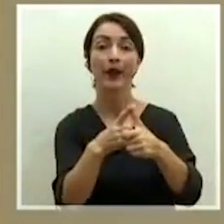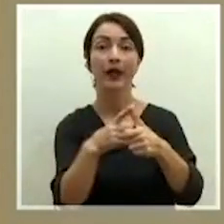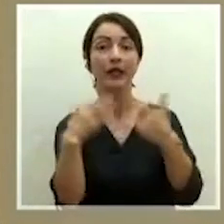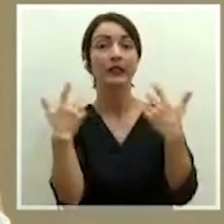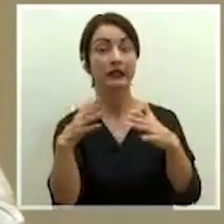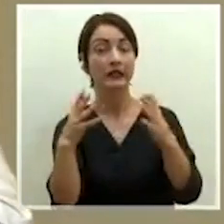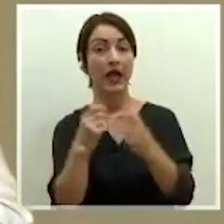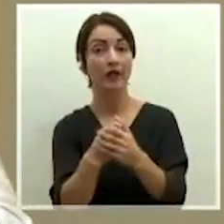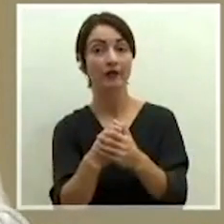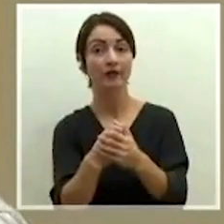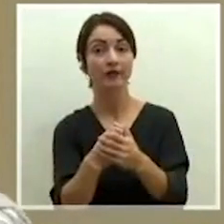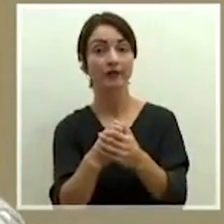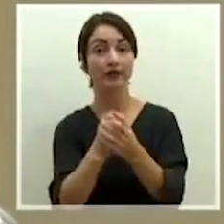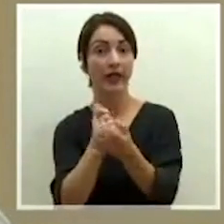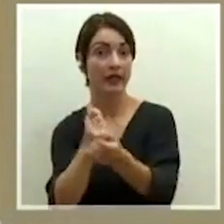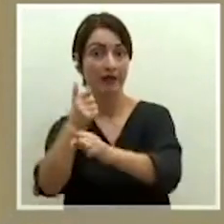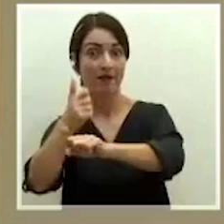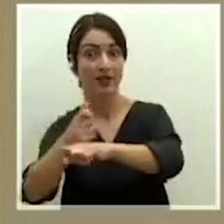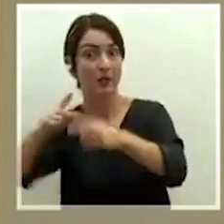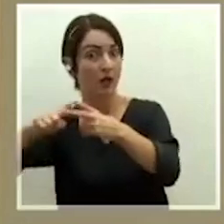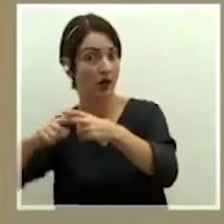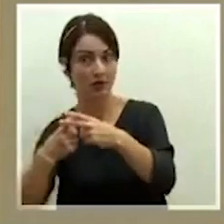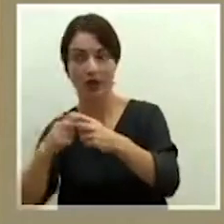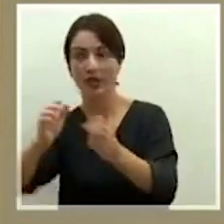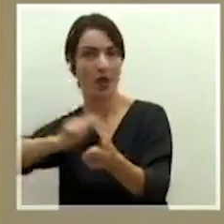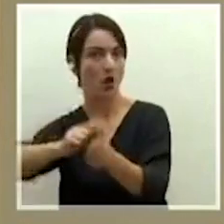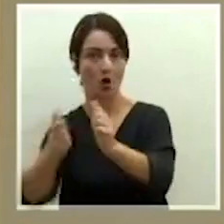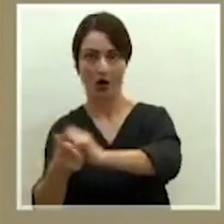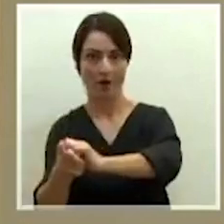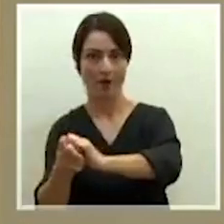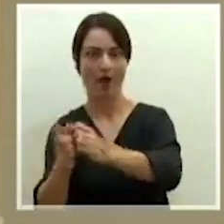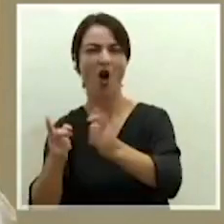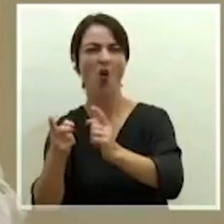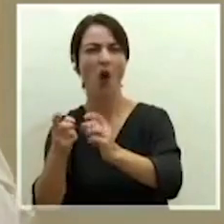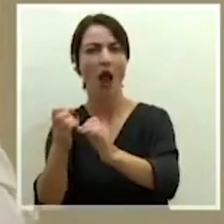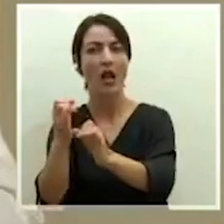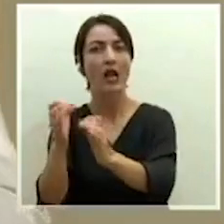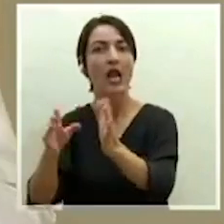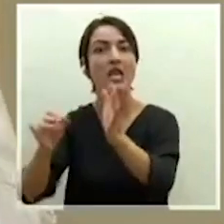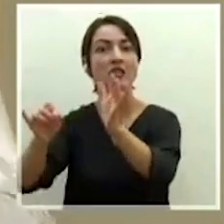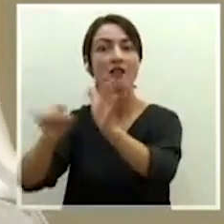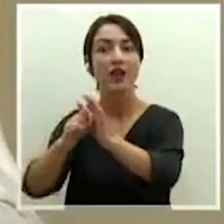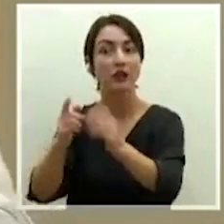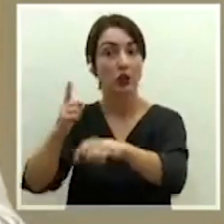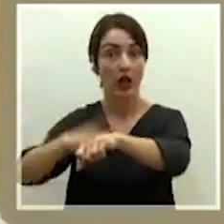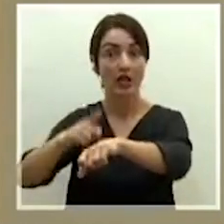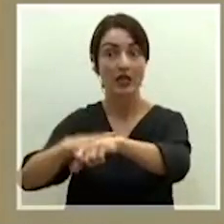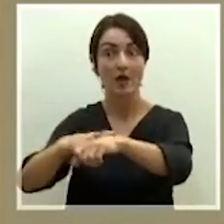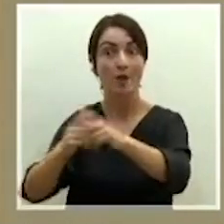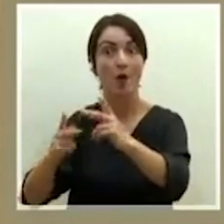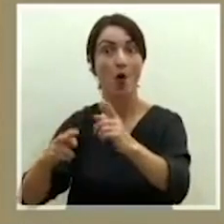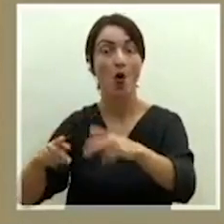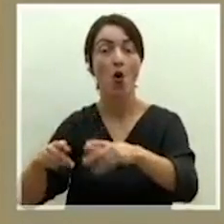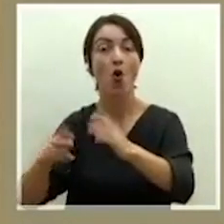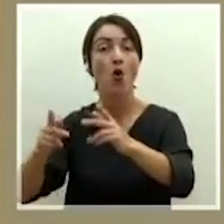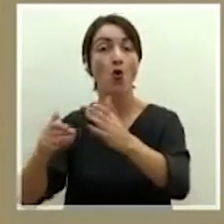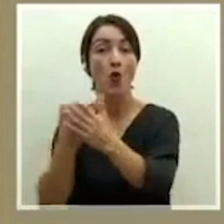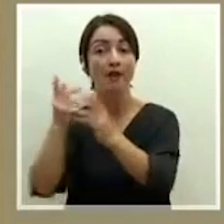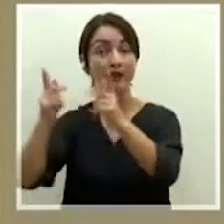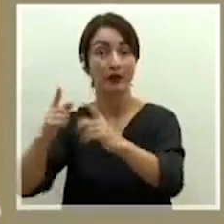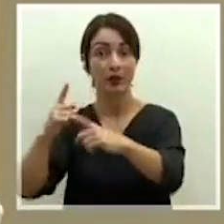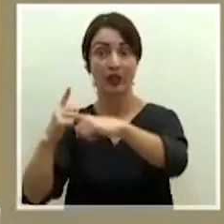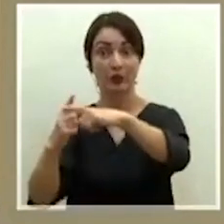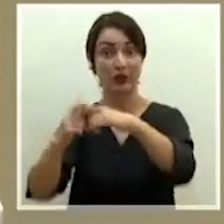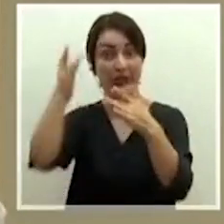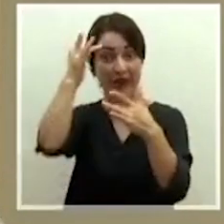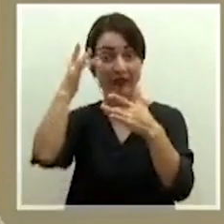venido implementando desde el inicio, eso no cambia, que es la identificación oportuna de casos nuevos y el aislamiento. Todo lo que